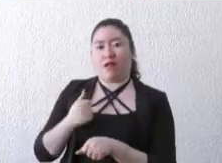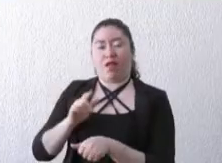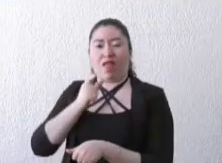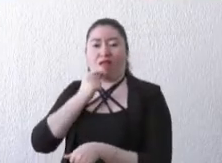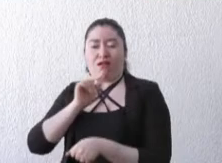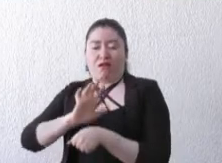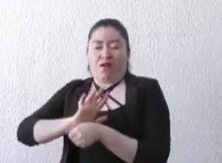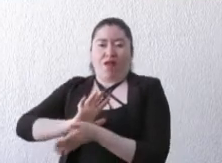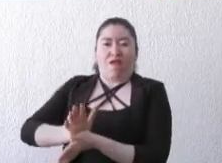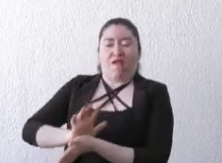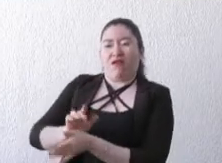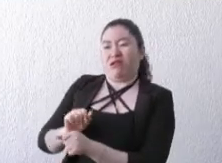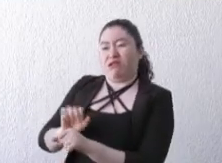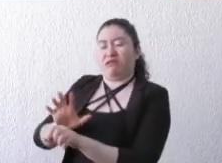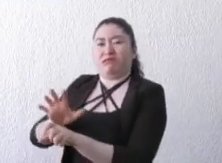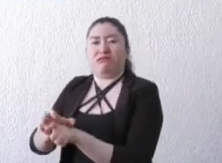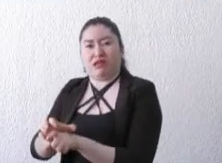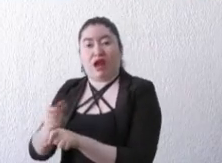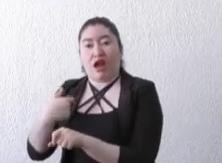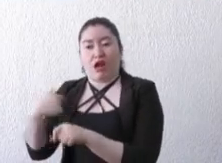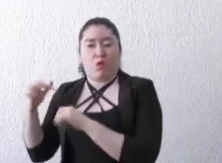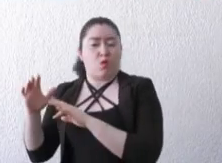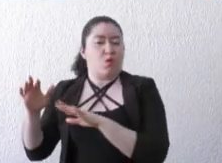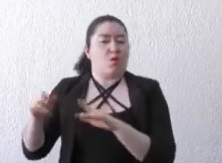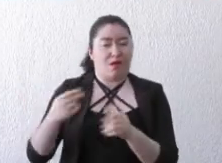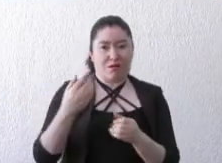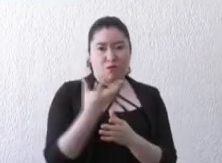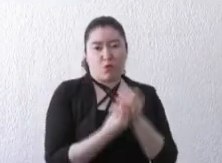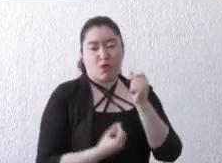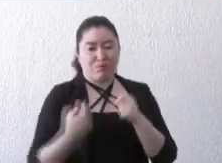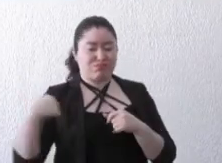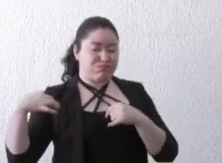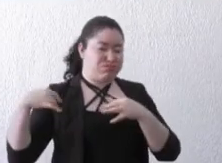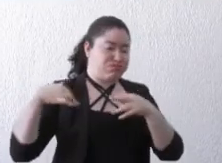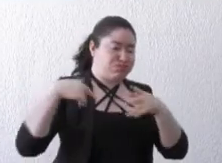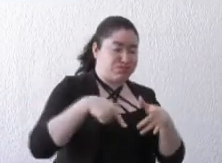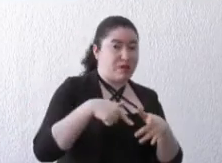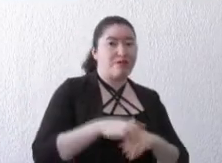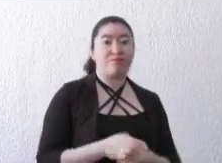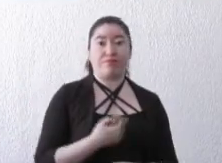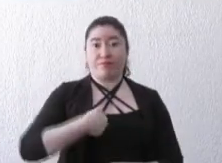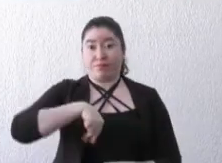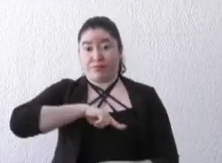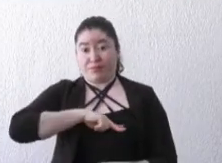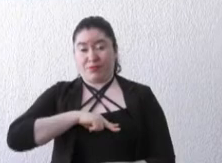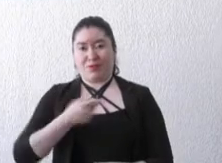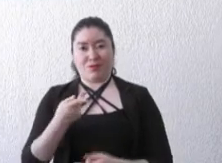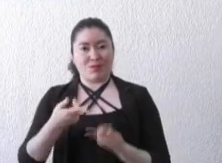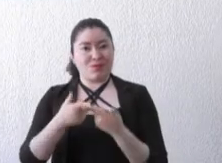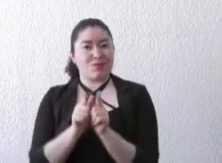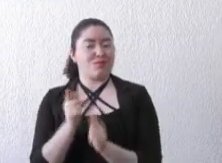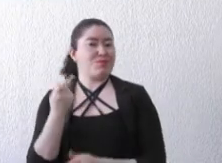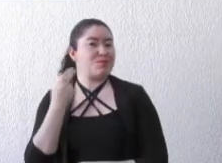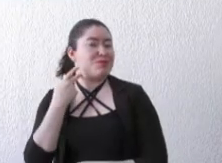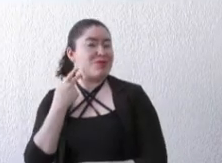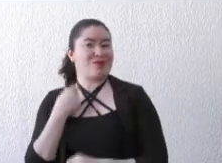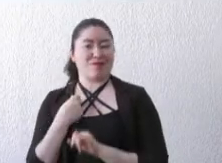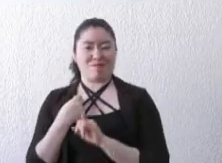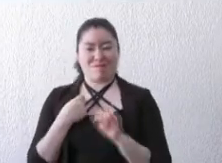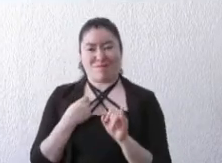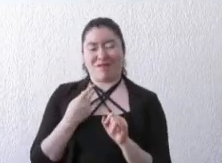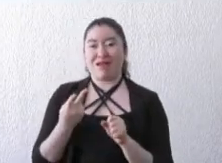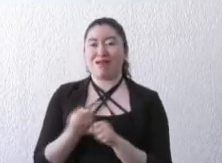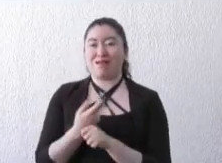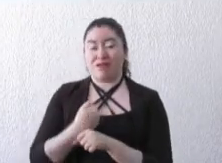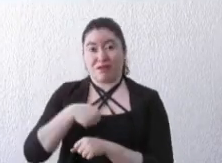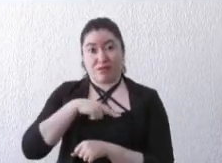un régimen autoritario. Por eso para la izquierda nos genera mucha motivación que aquí vaya a estar